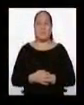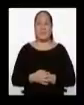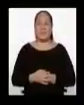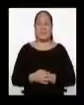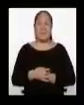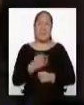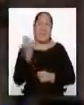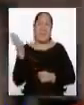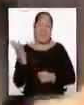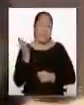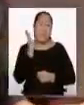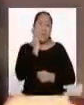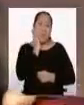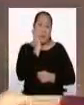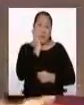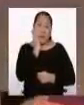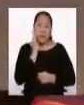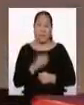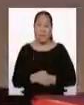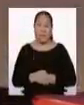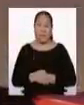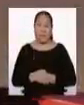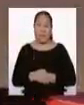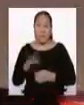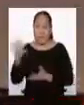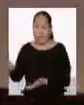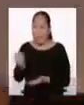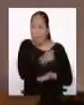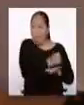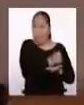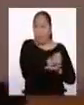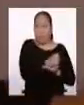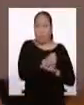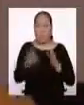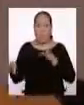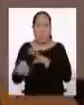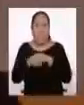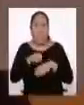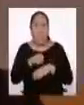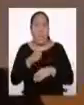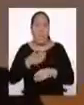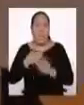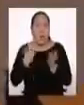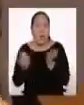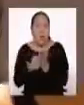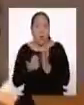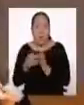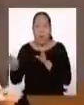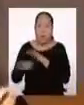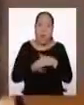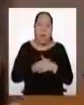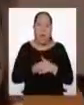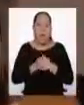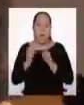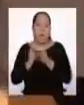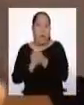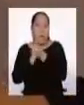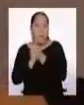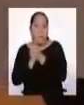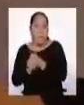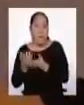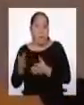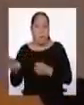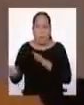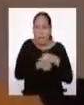Entonces, mi mamá agarra y me saca de mi colegio, me saca de mis amigos, me saca de mi barrio